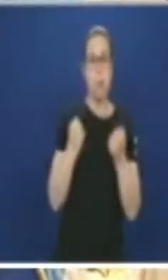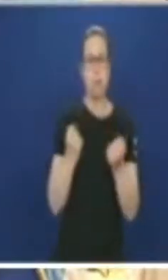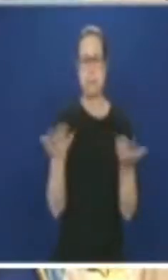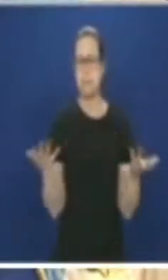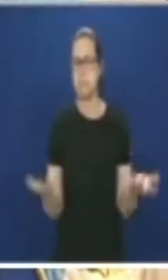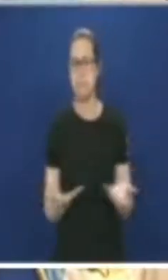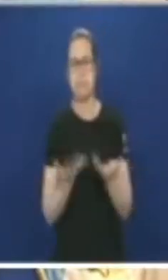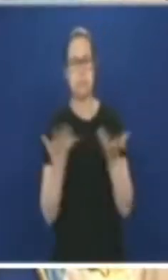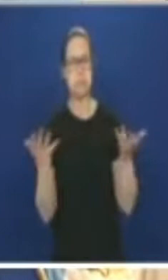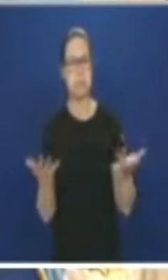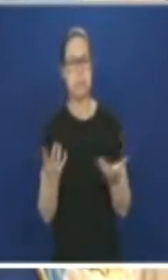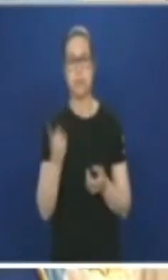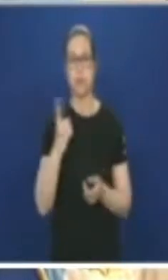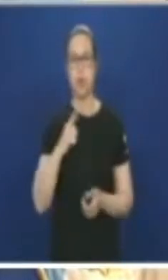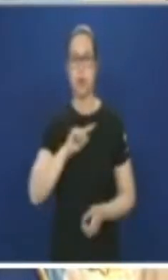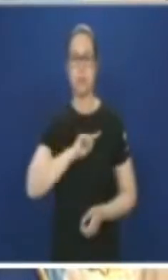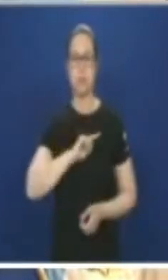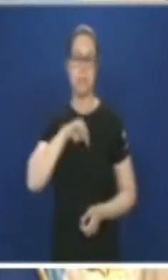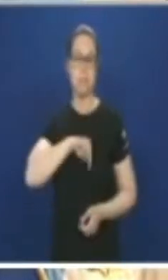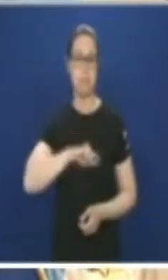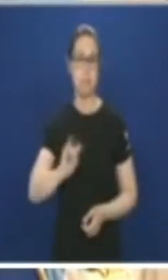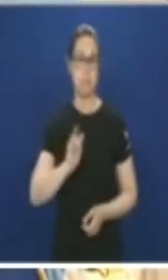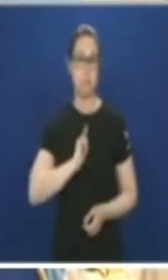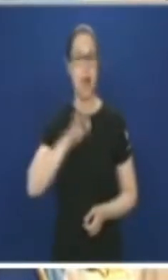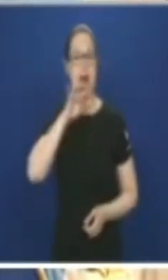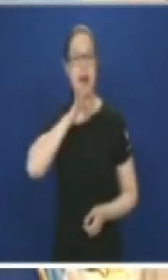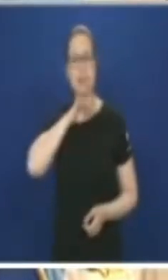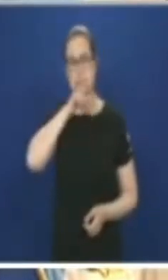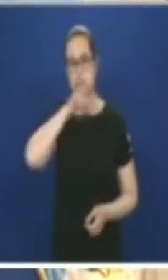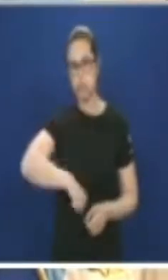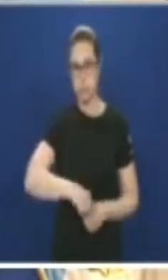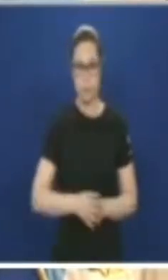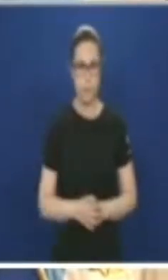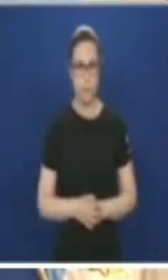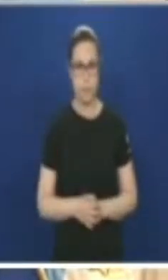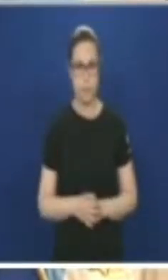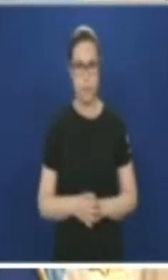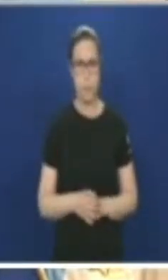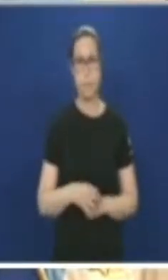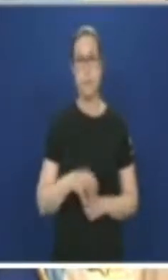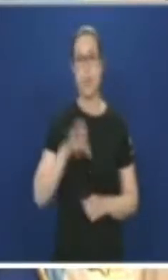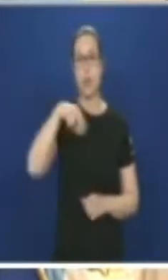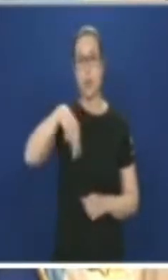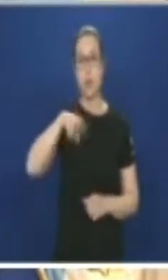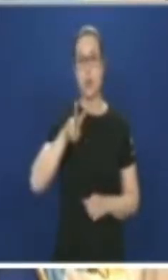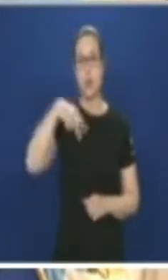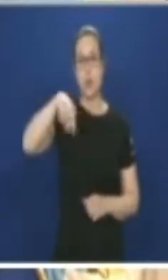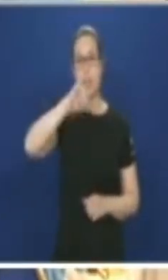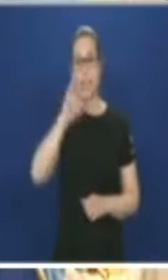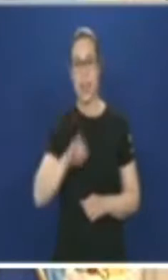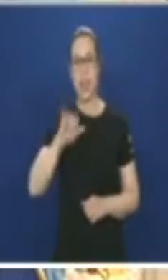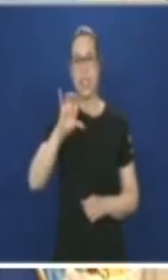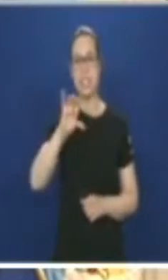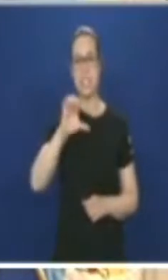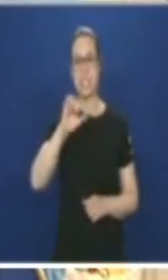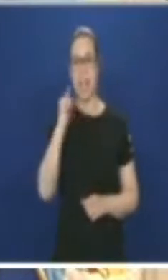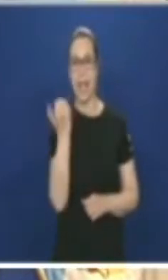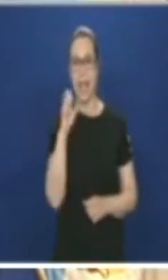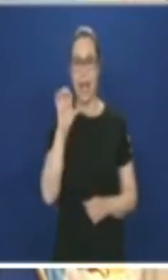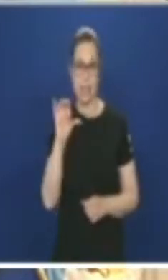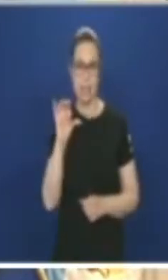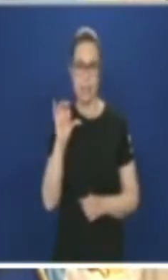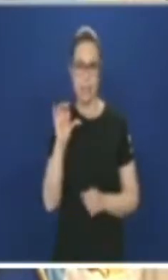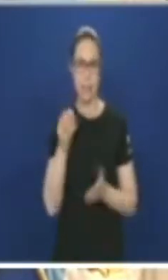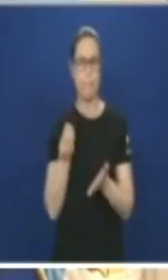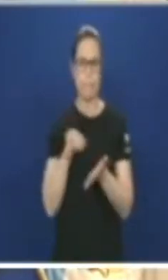galeguistas, lembra Núñez Seixas, a quen, por certo, se me permite un inciso, quero recoñecer o